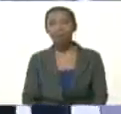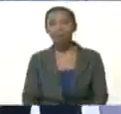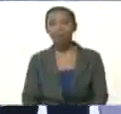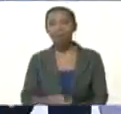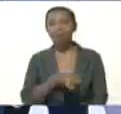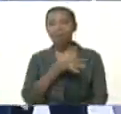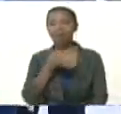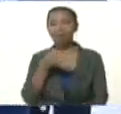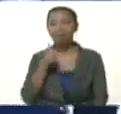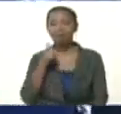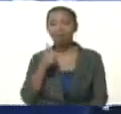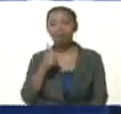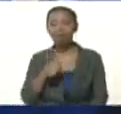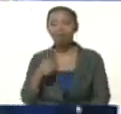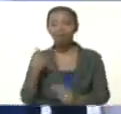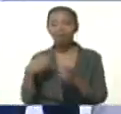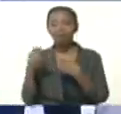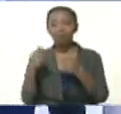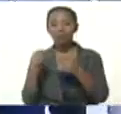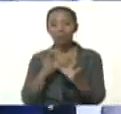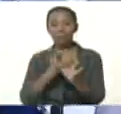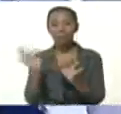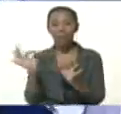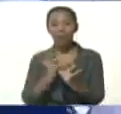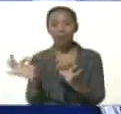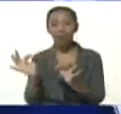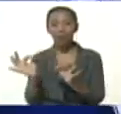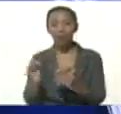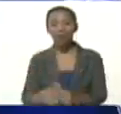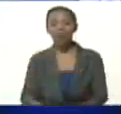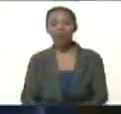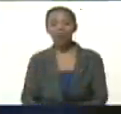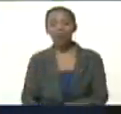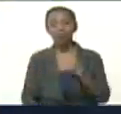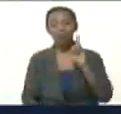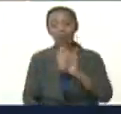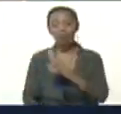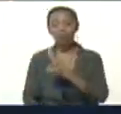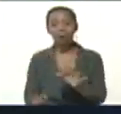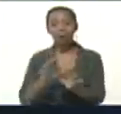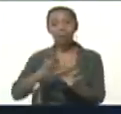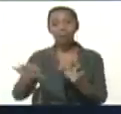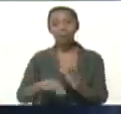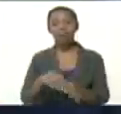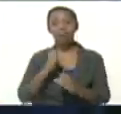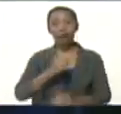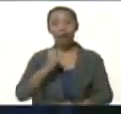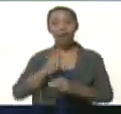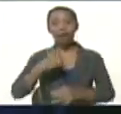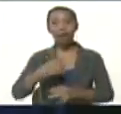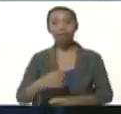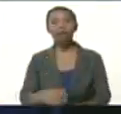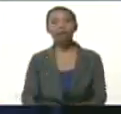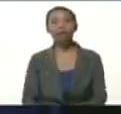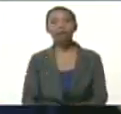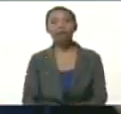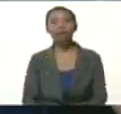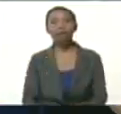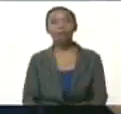Correcto. Comercialización en Petro. Ahora vamos a ver Petro Gaita. Adelante.